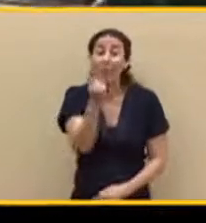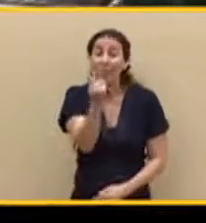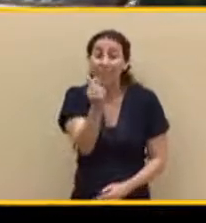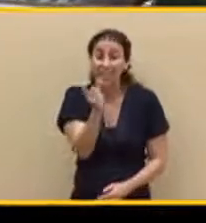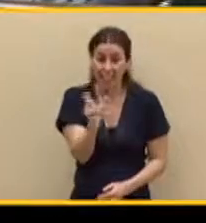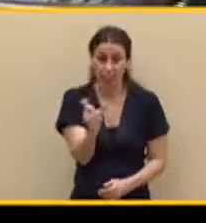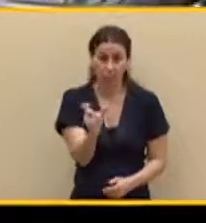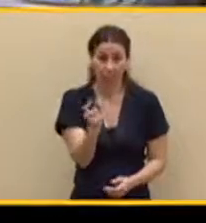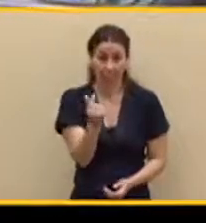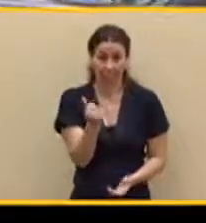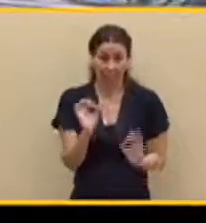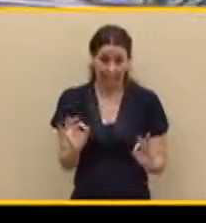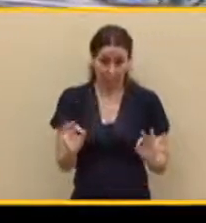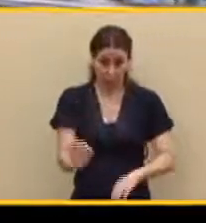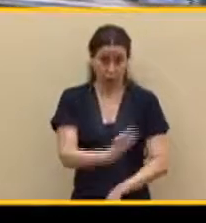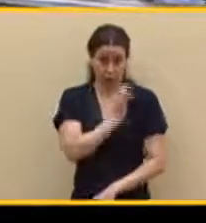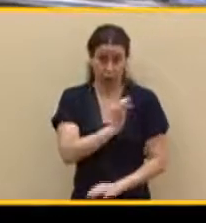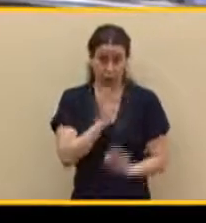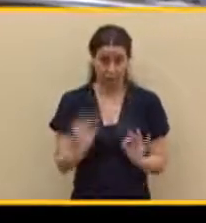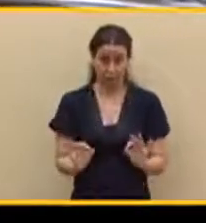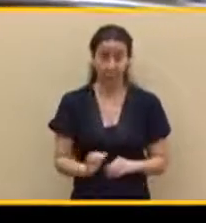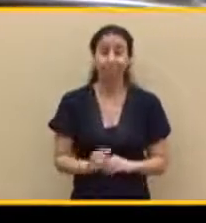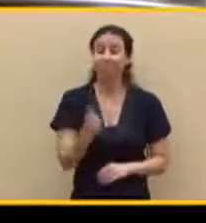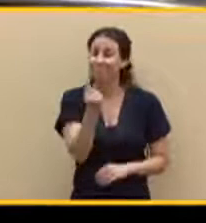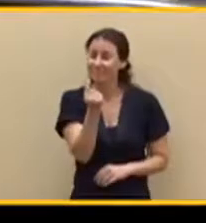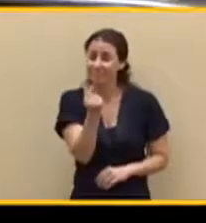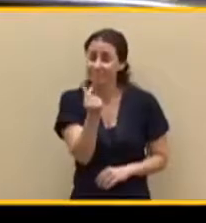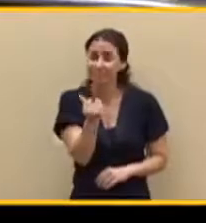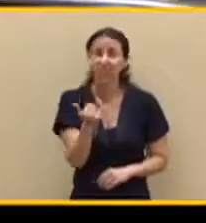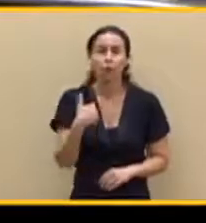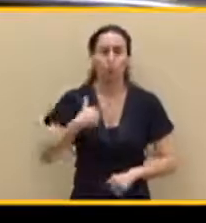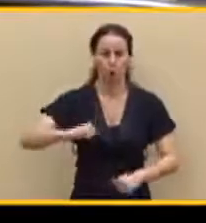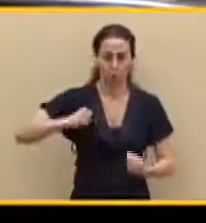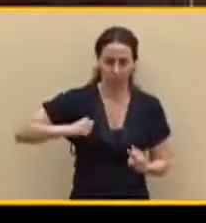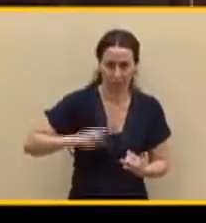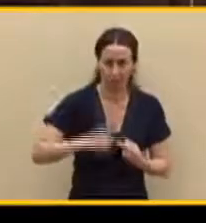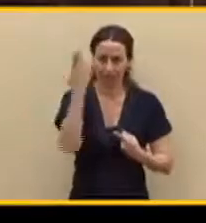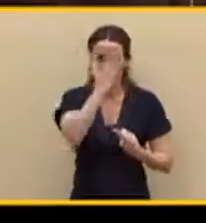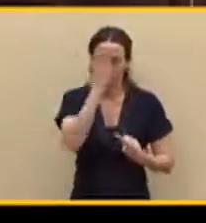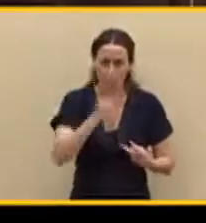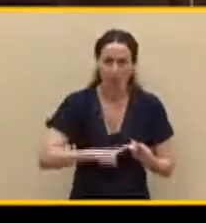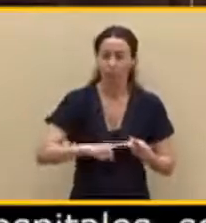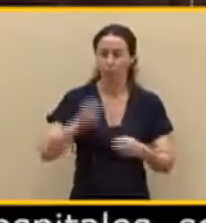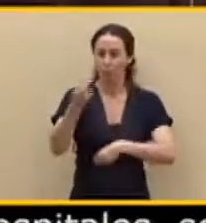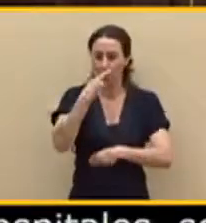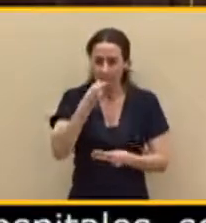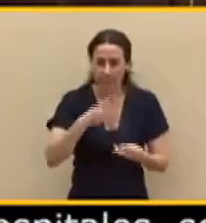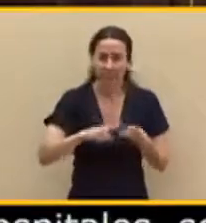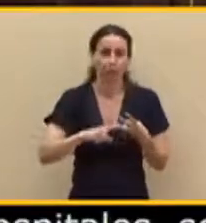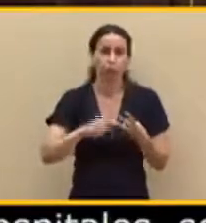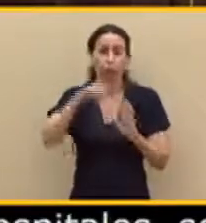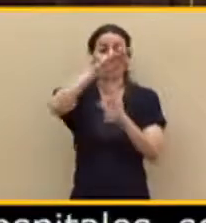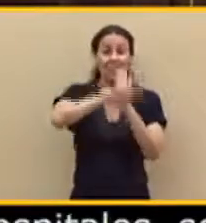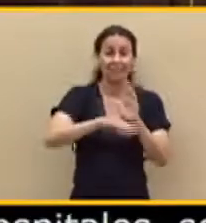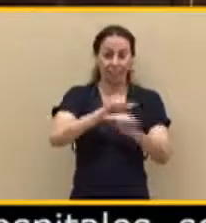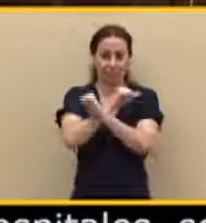Porque ese dinero, señorías, ese dinero son hospitales, son escuelas, son medicinas, son menos listas de espera, son más